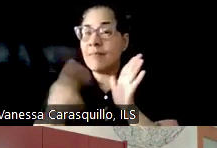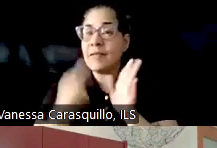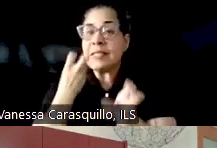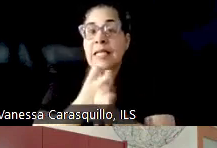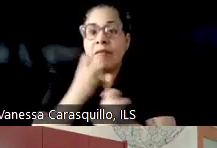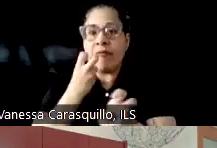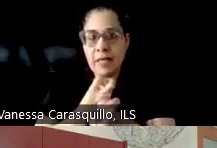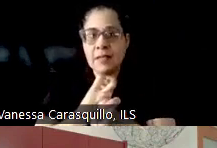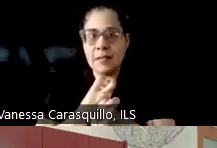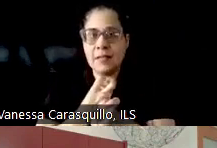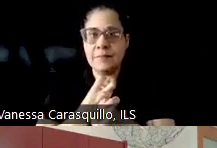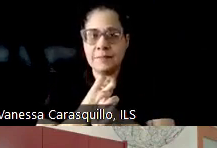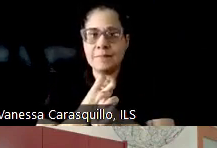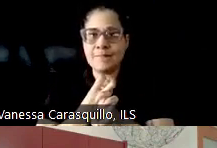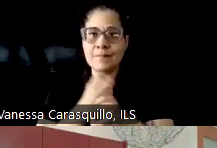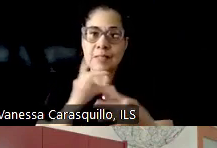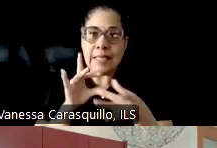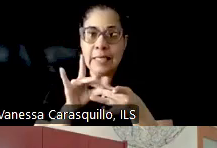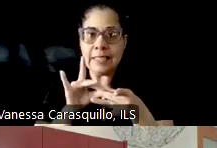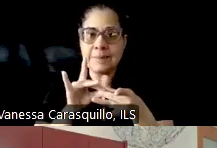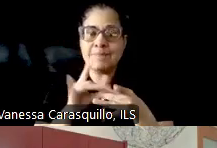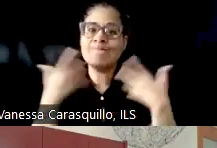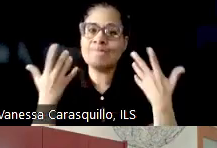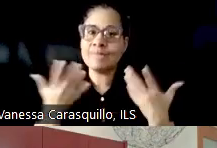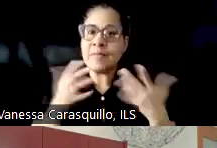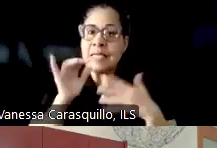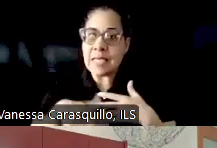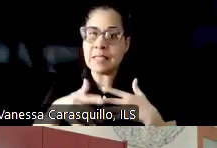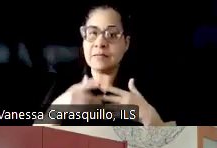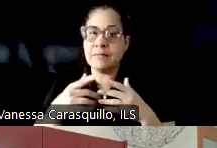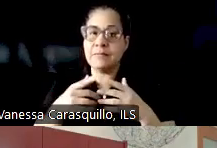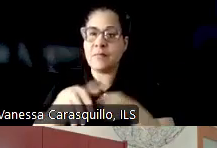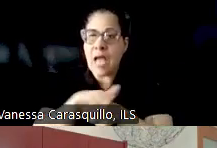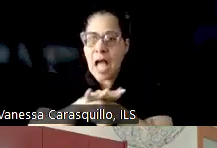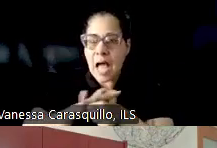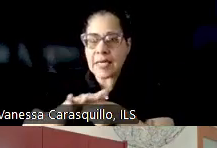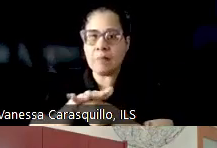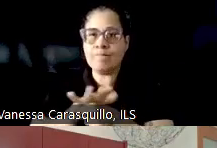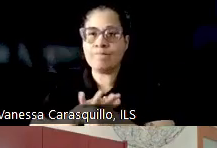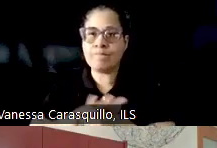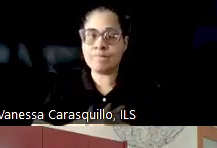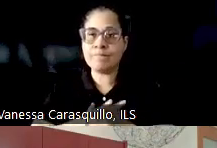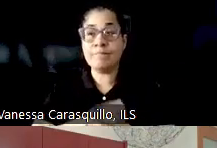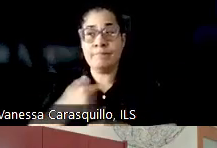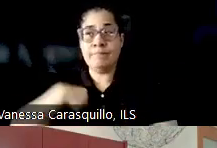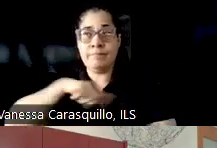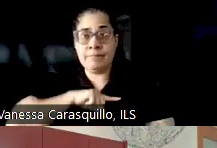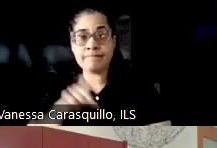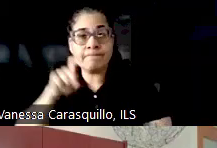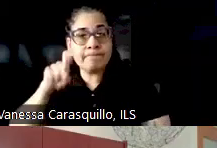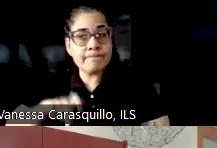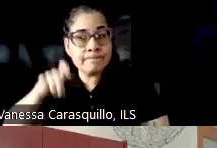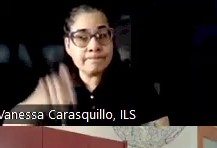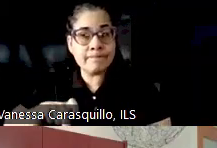lograrla. Y eso tal vez es una de las áreas que deberíamos,